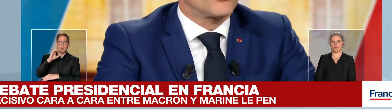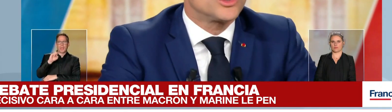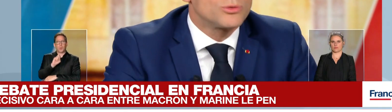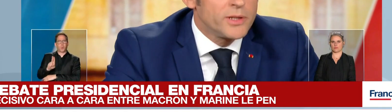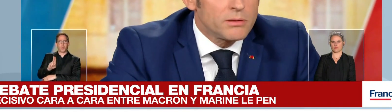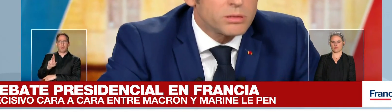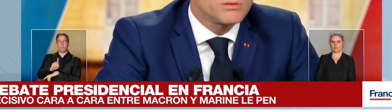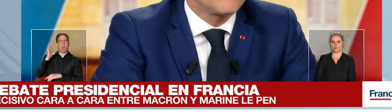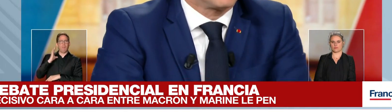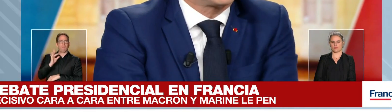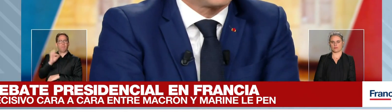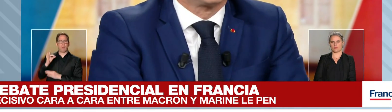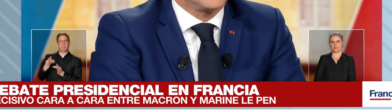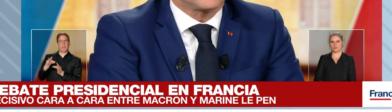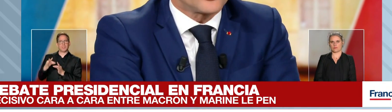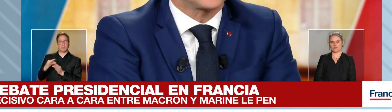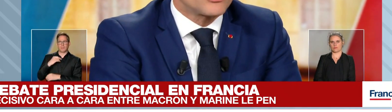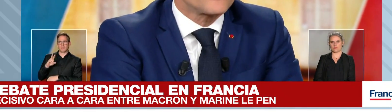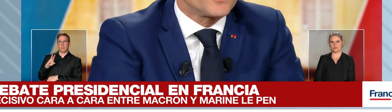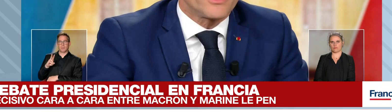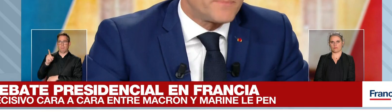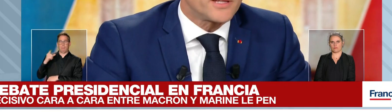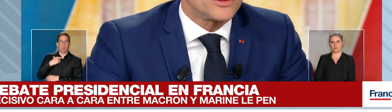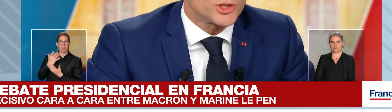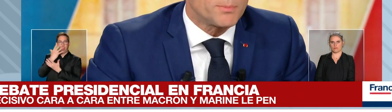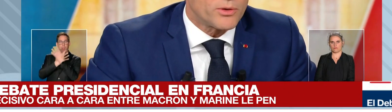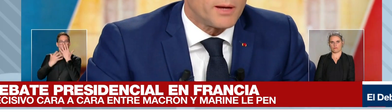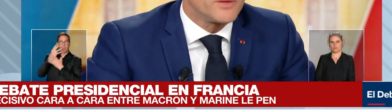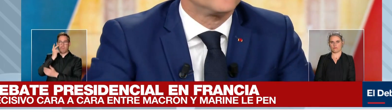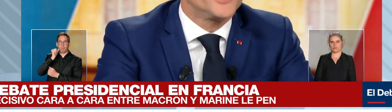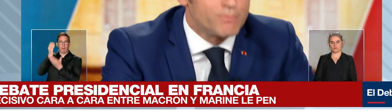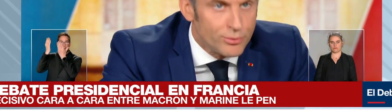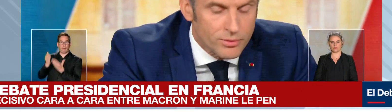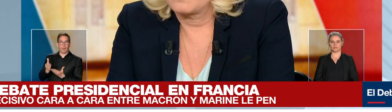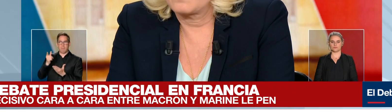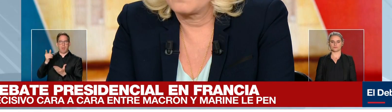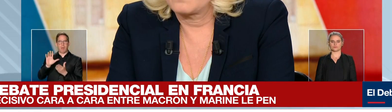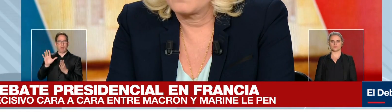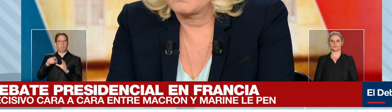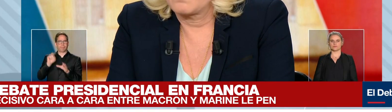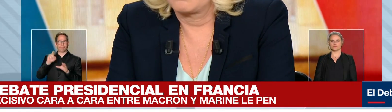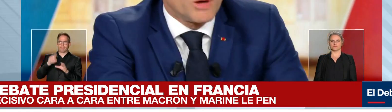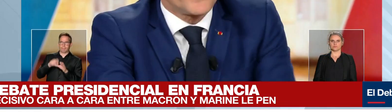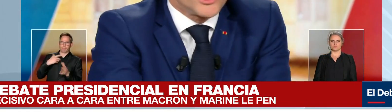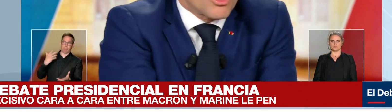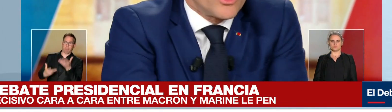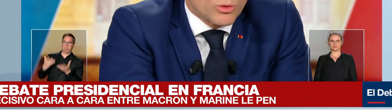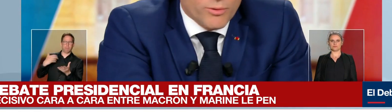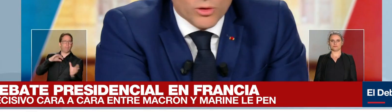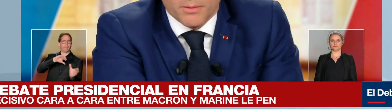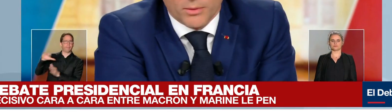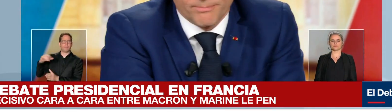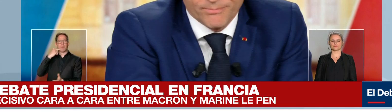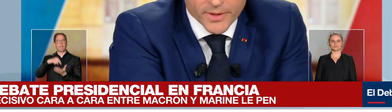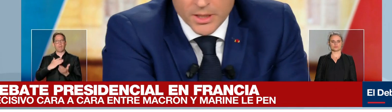muy bien qué pasaba. Y hoy comprendo que usted hoy quiere salir todavía porque no ha cambiado su programa, pero simplemente ya no lo dice. Yo creo en